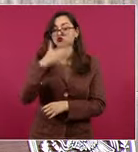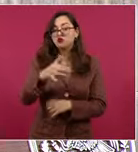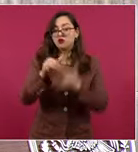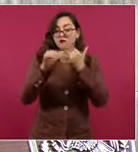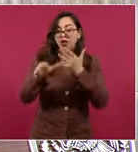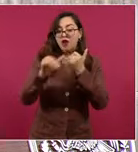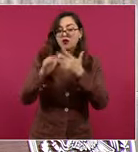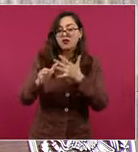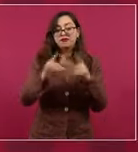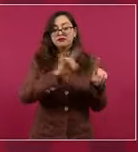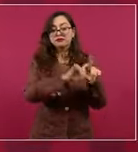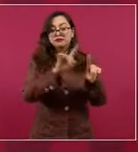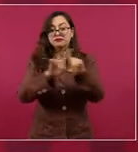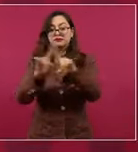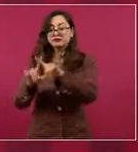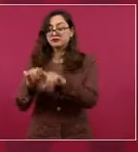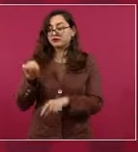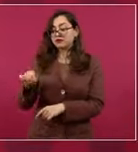del CONACYT,